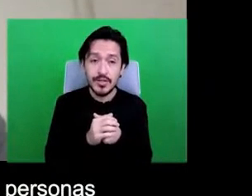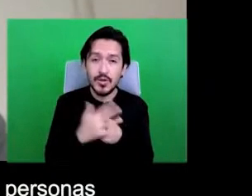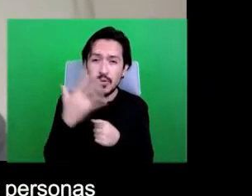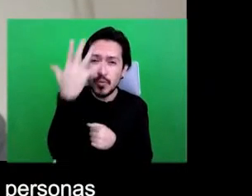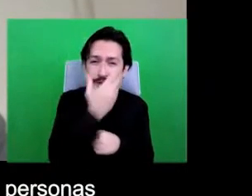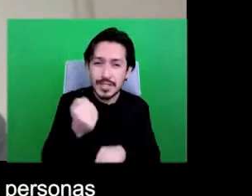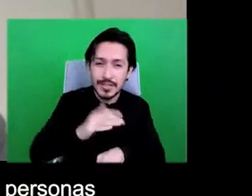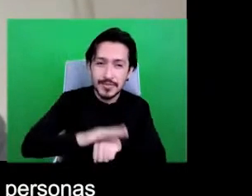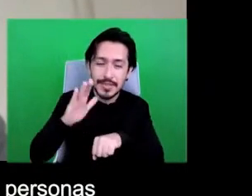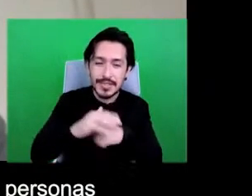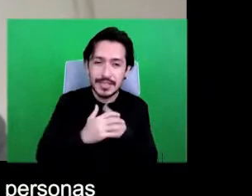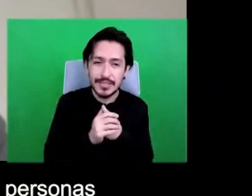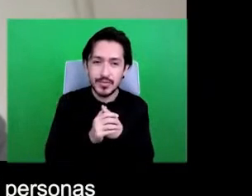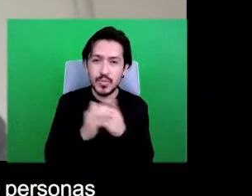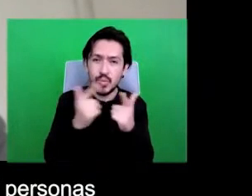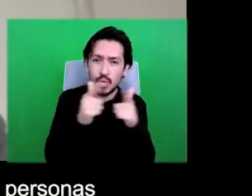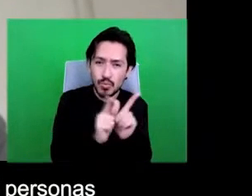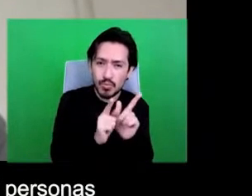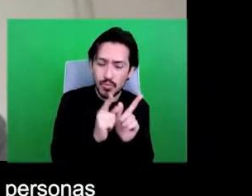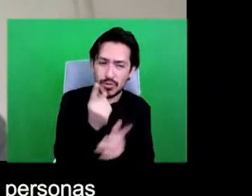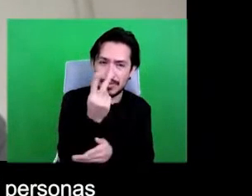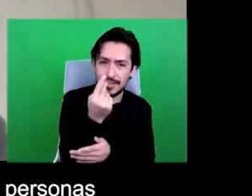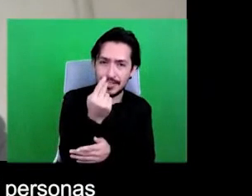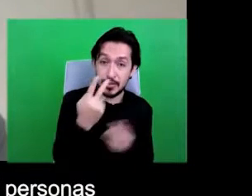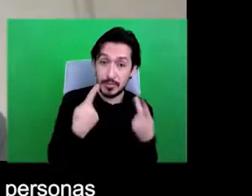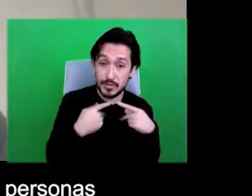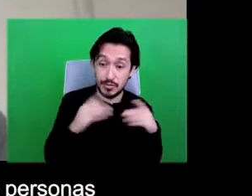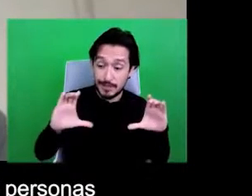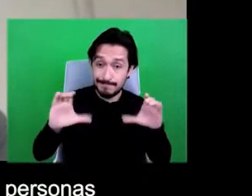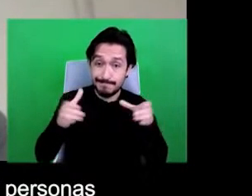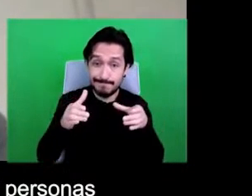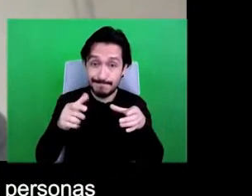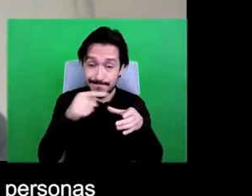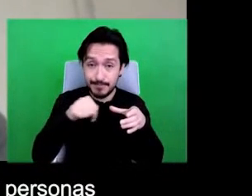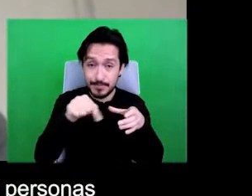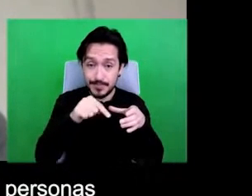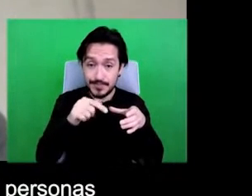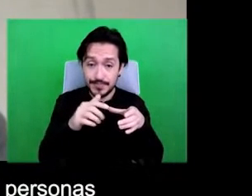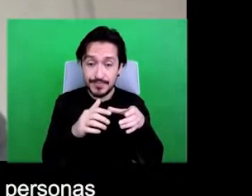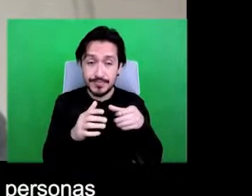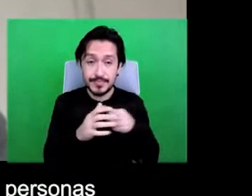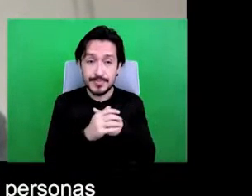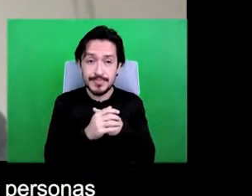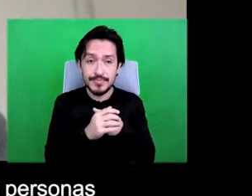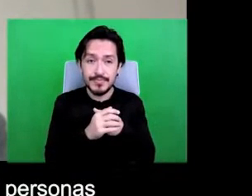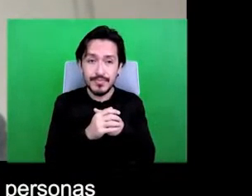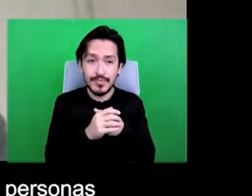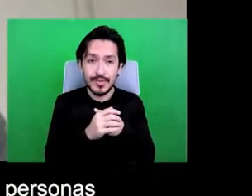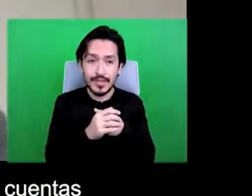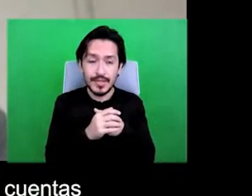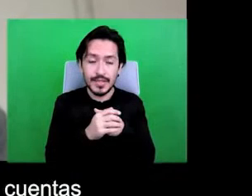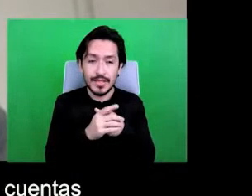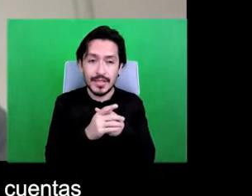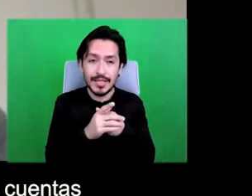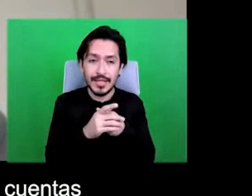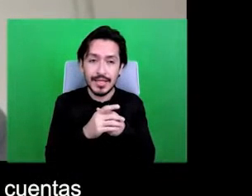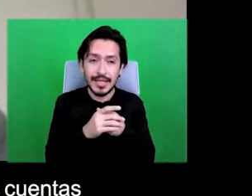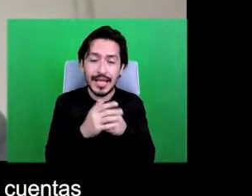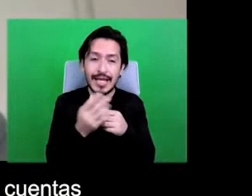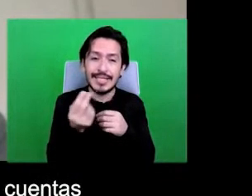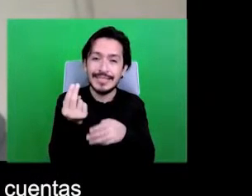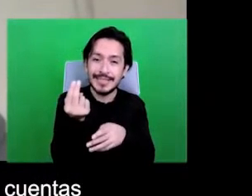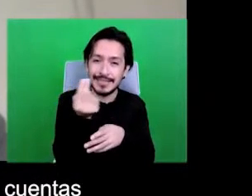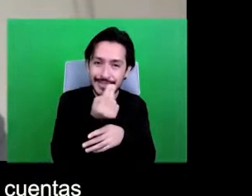hicimos un grupo de 25 personas que coincidimos en un espacio atendiendo necesidades que creemos se